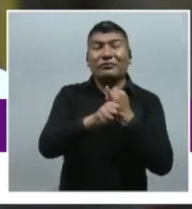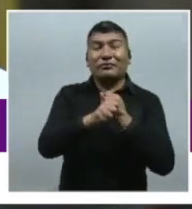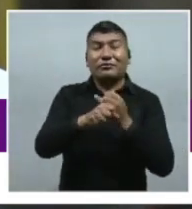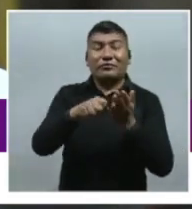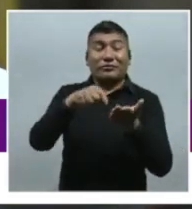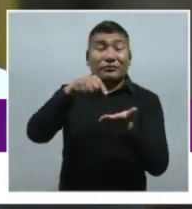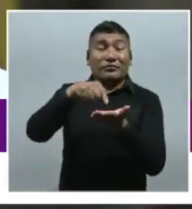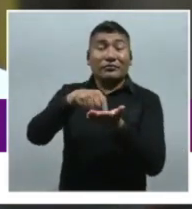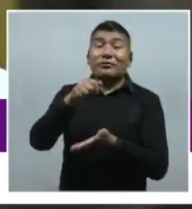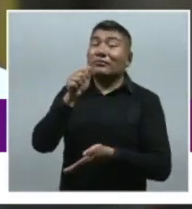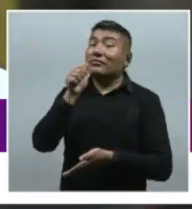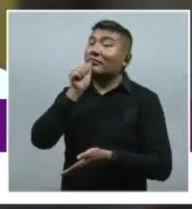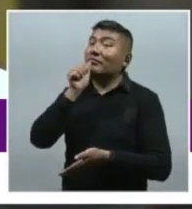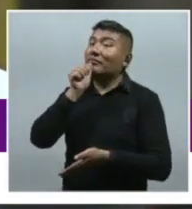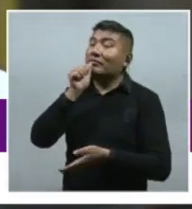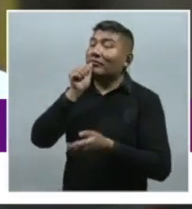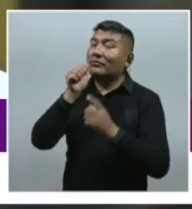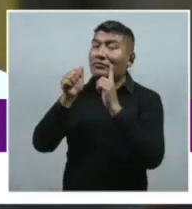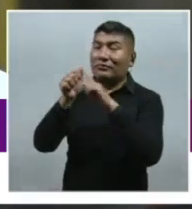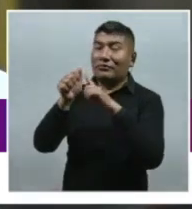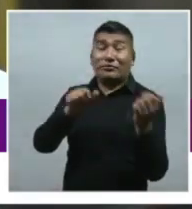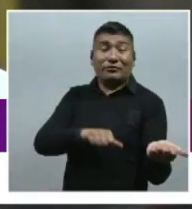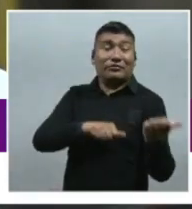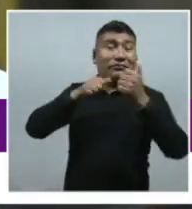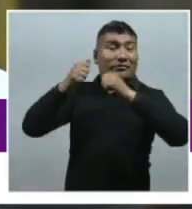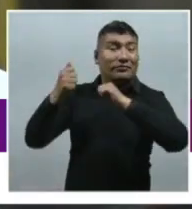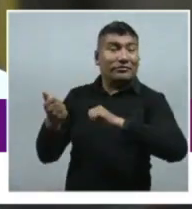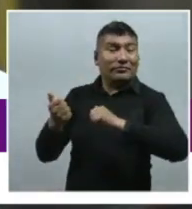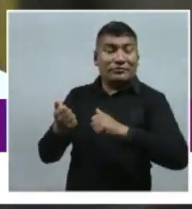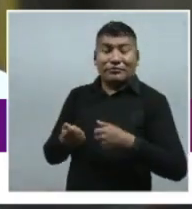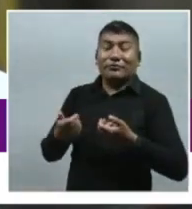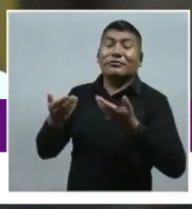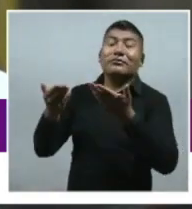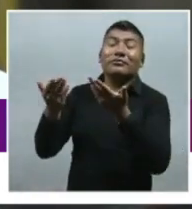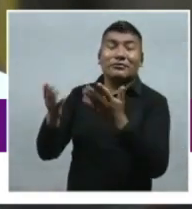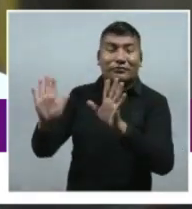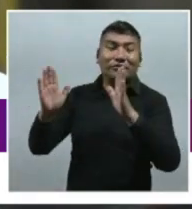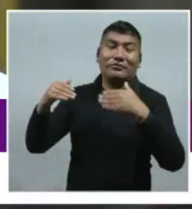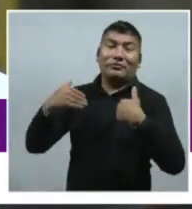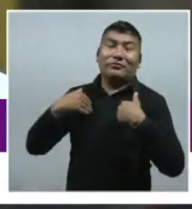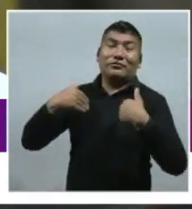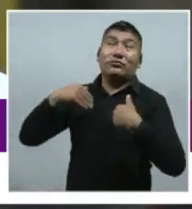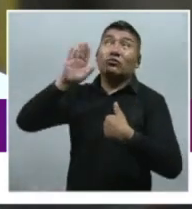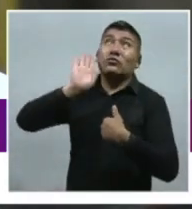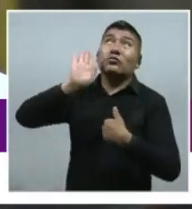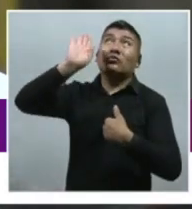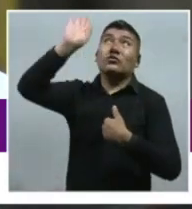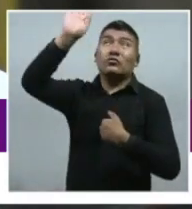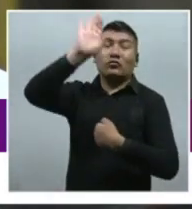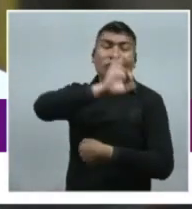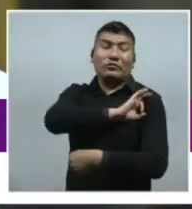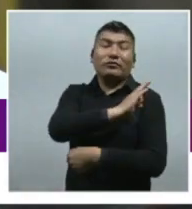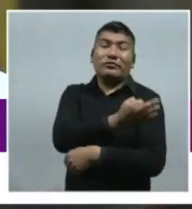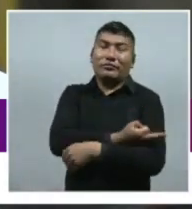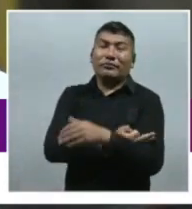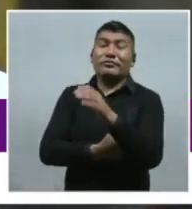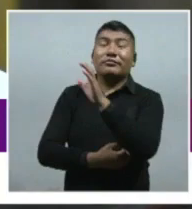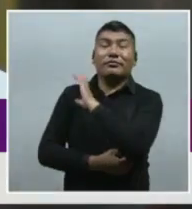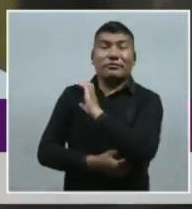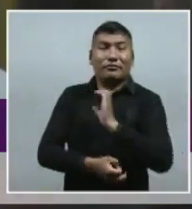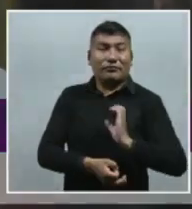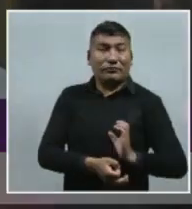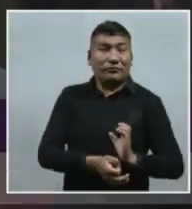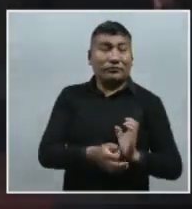agua bautismal ha recibido la fuerza de Cristo él nació